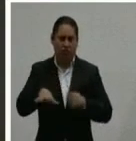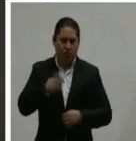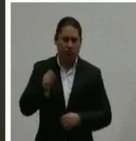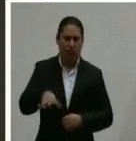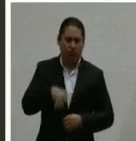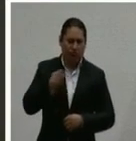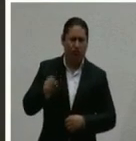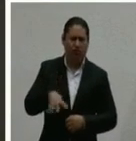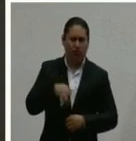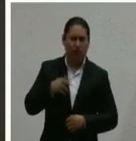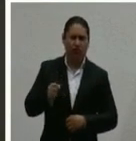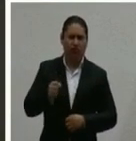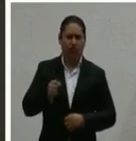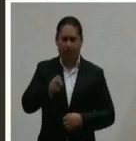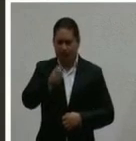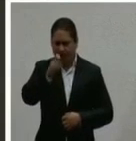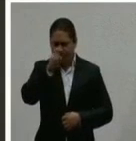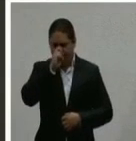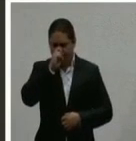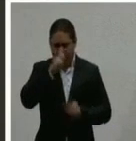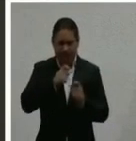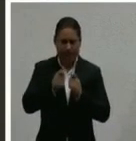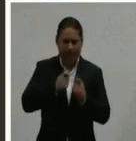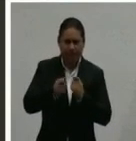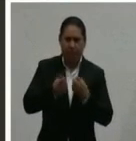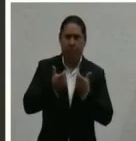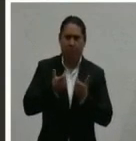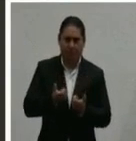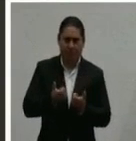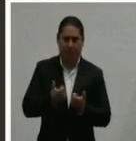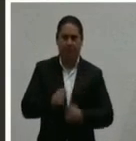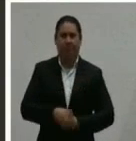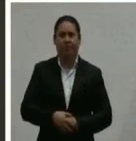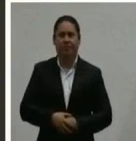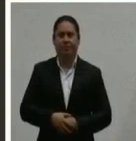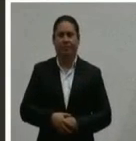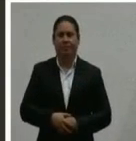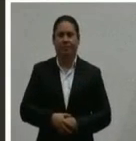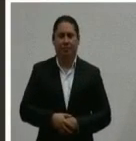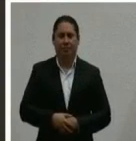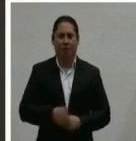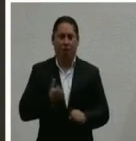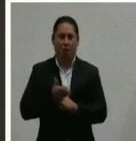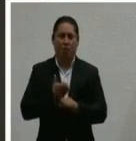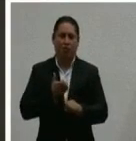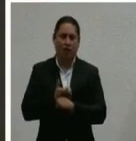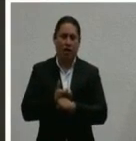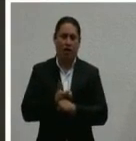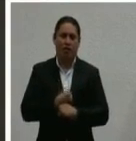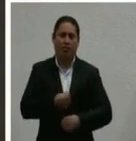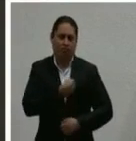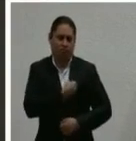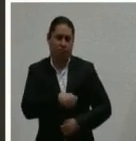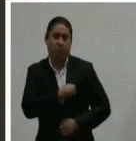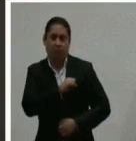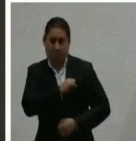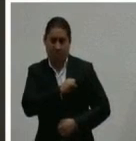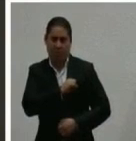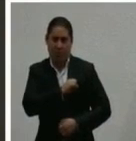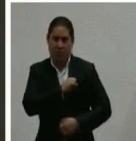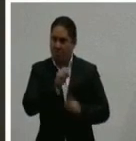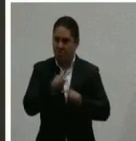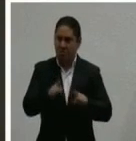esfuerzo, un estricto control de las finanzas, ya que un Estado sano en sus